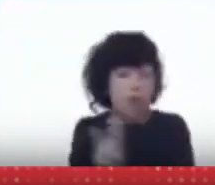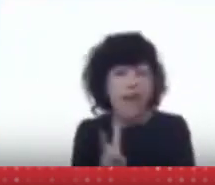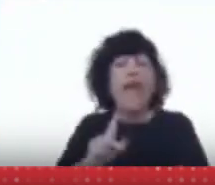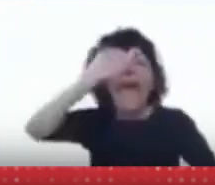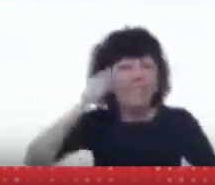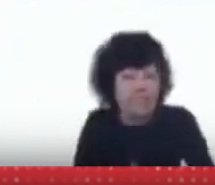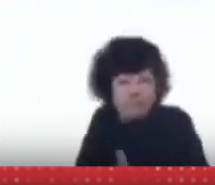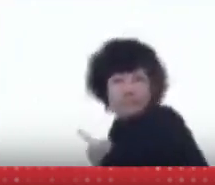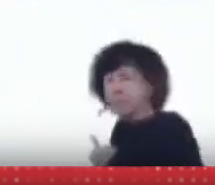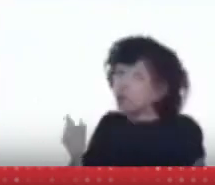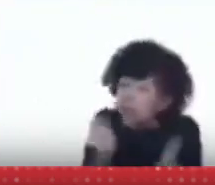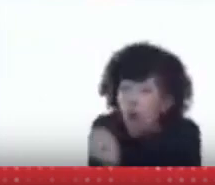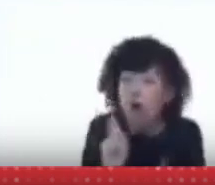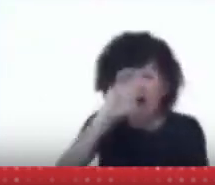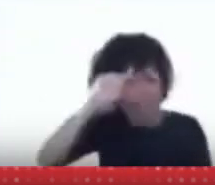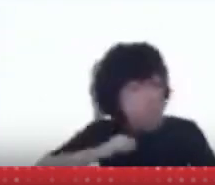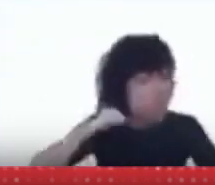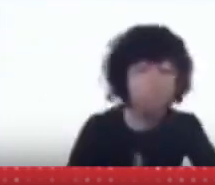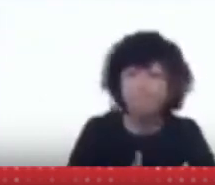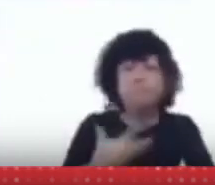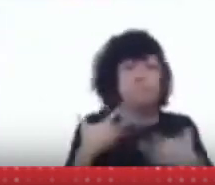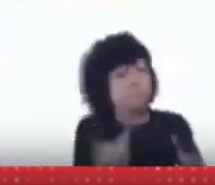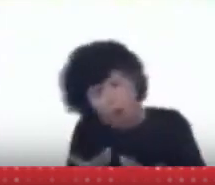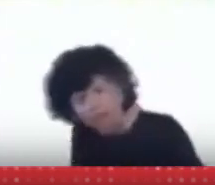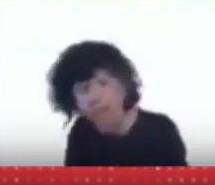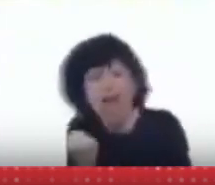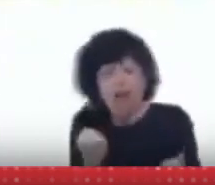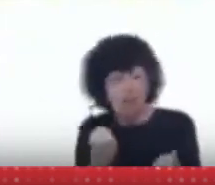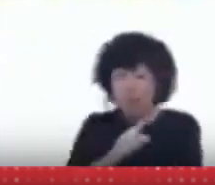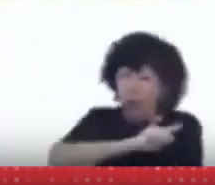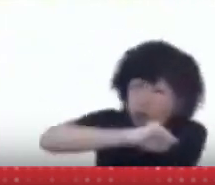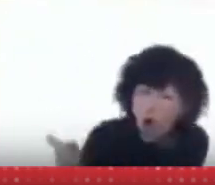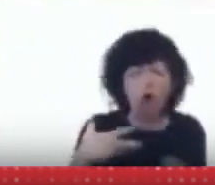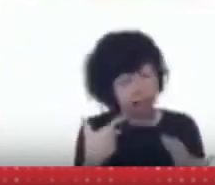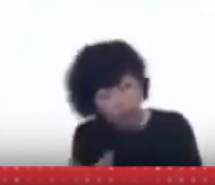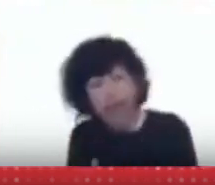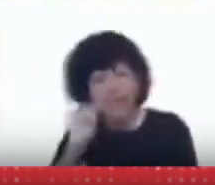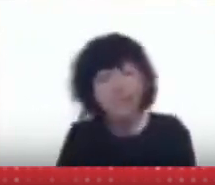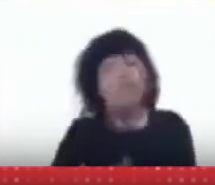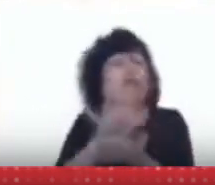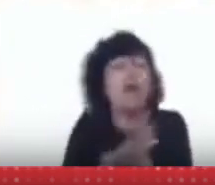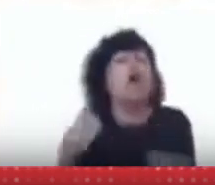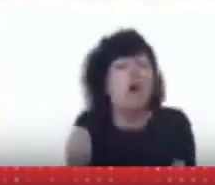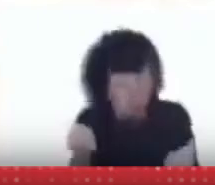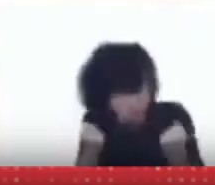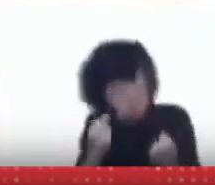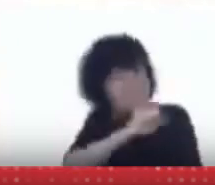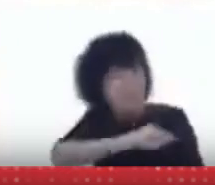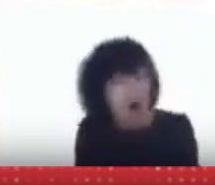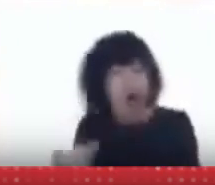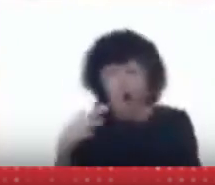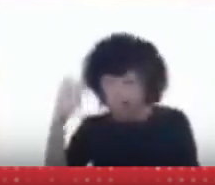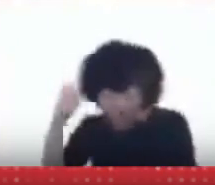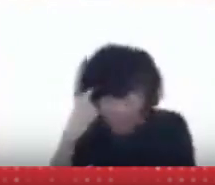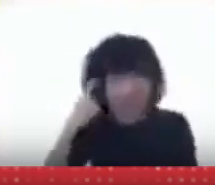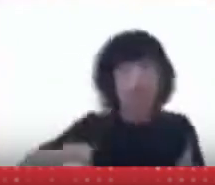Estado, con más solidaridad, no con egoísmo, que se resuelve no egoísta, sino pensando